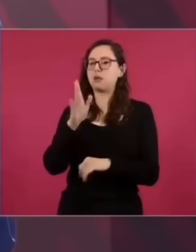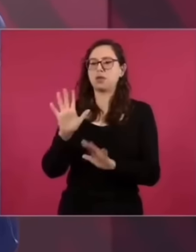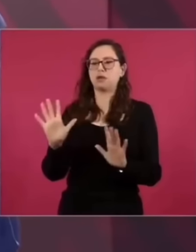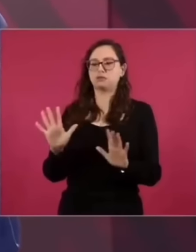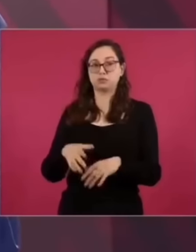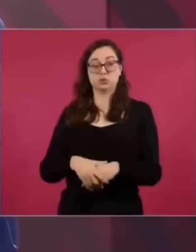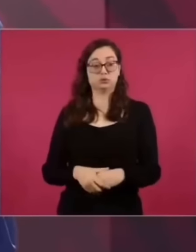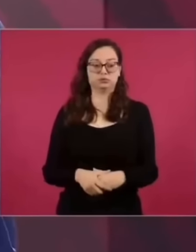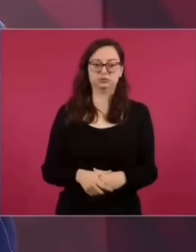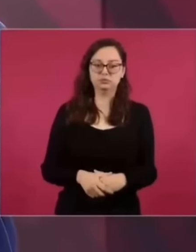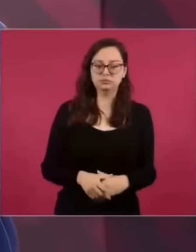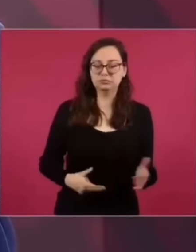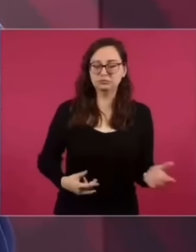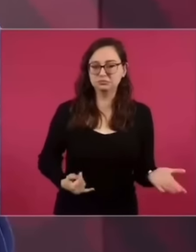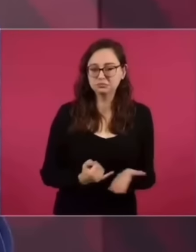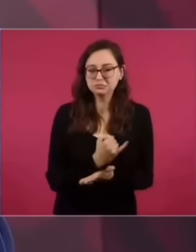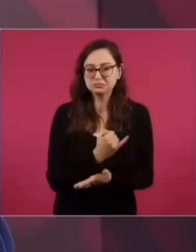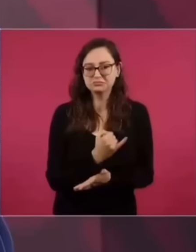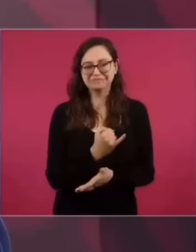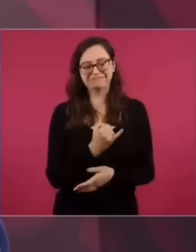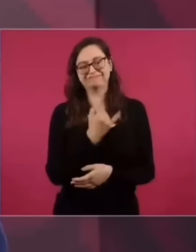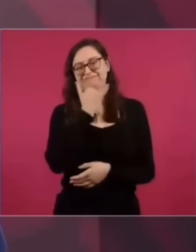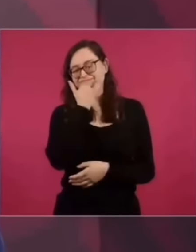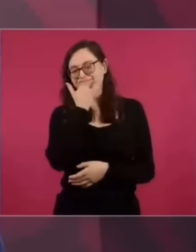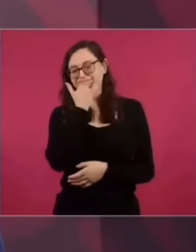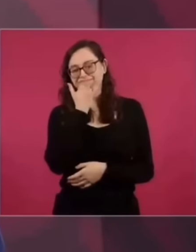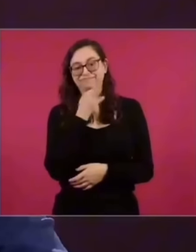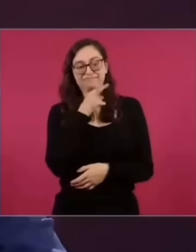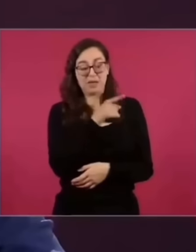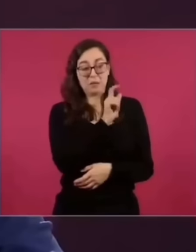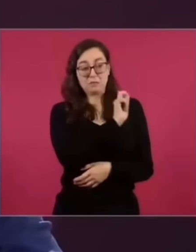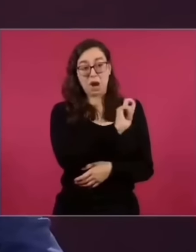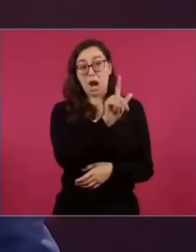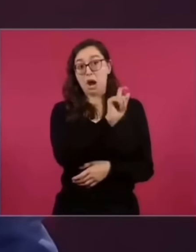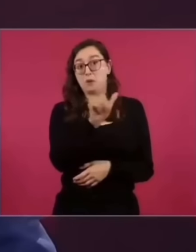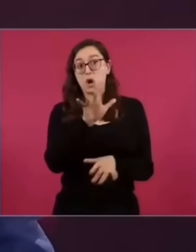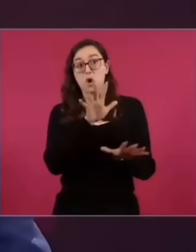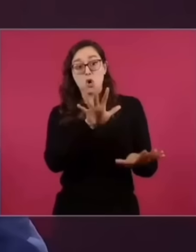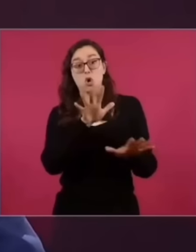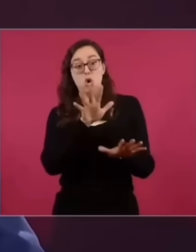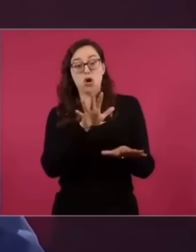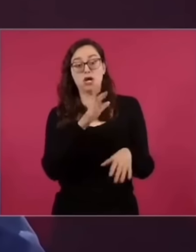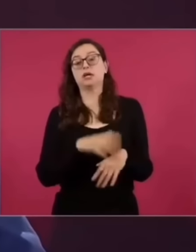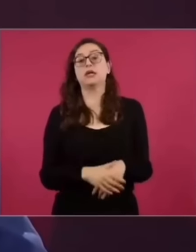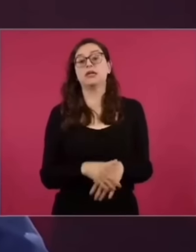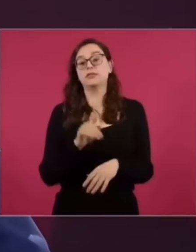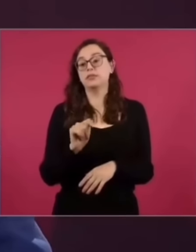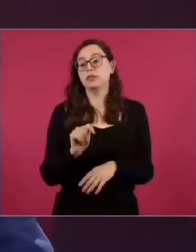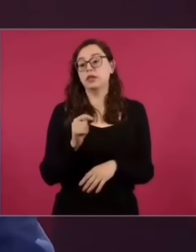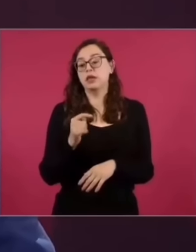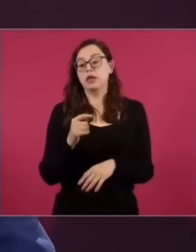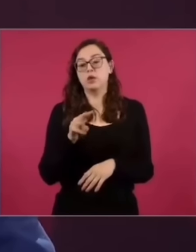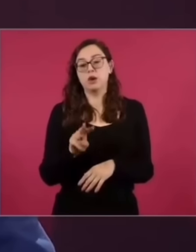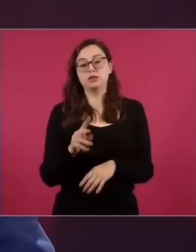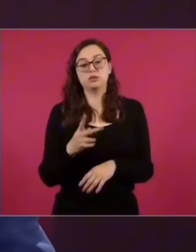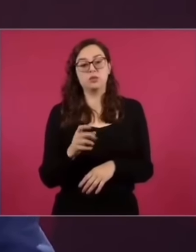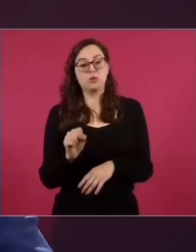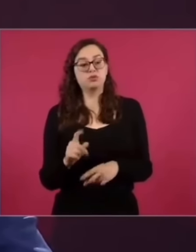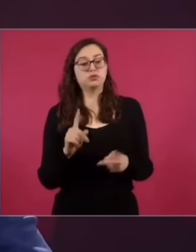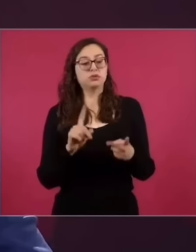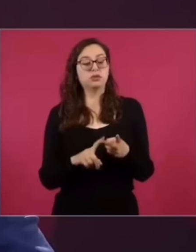cuando esos medios famosos, el Washington Post, el New York Times, el Wall Street